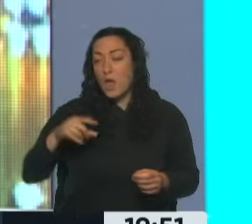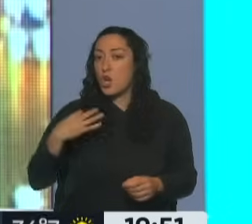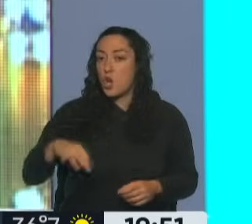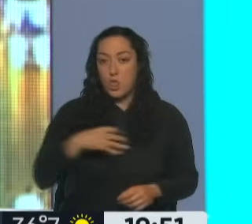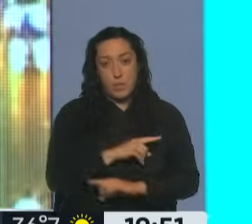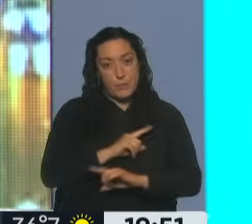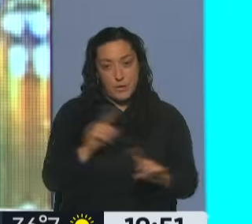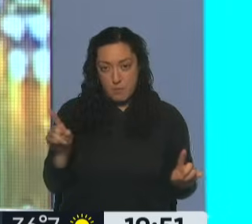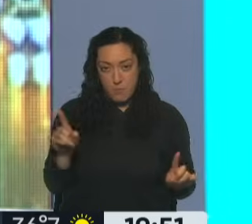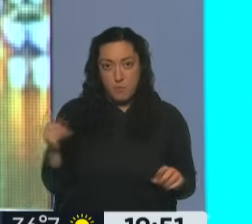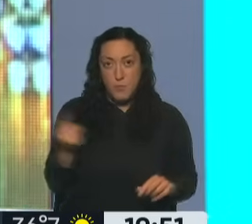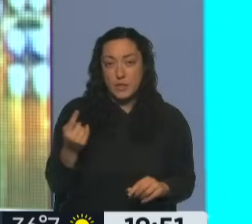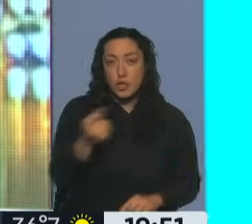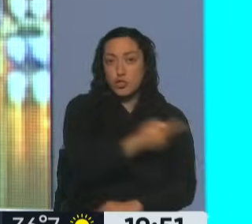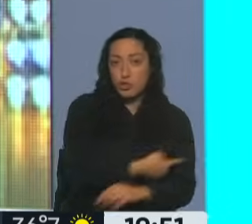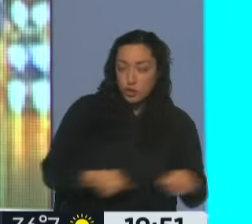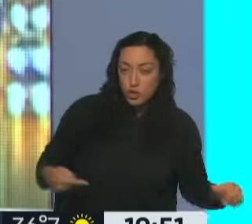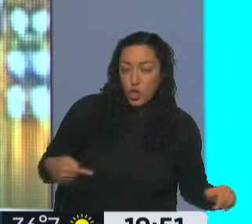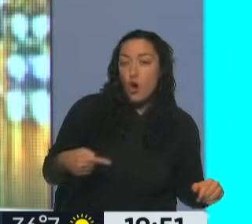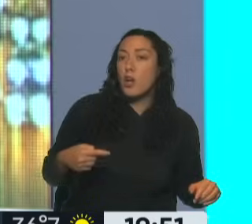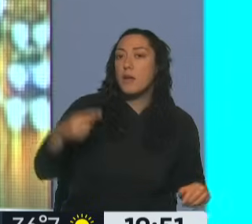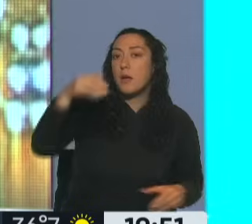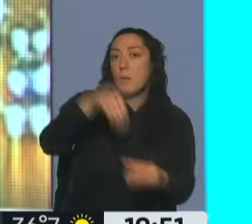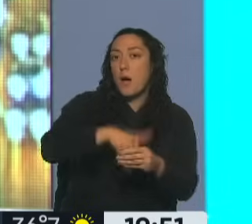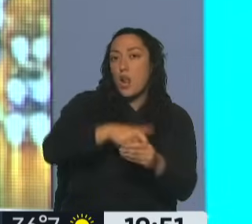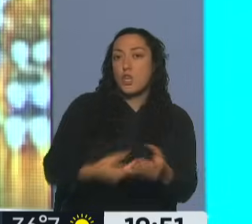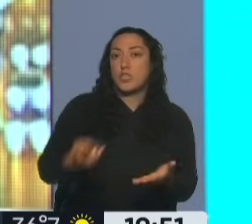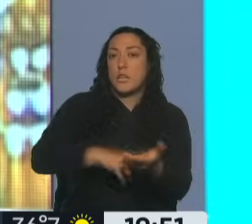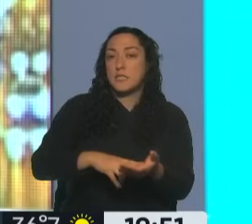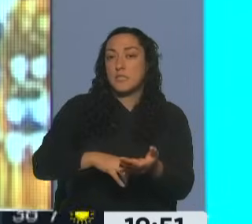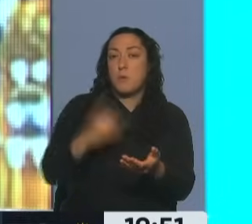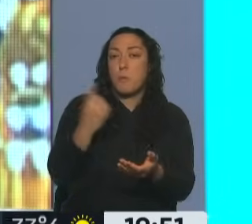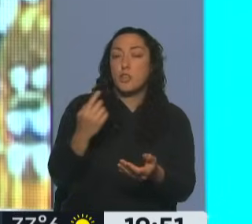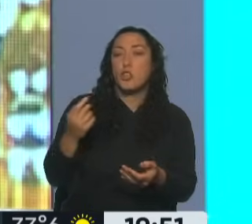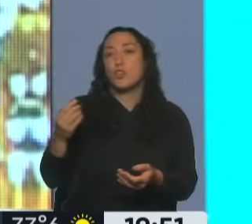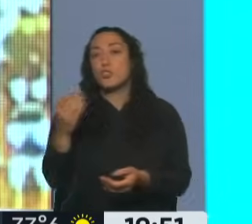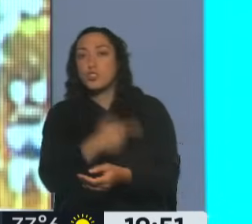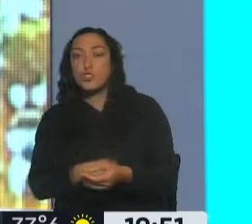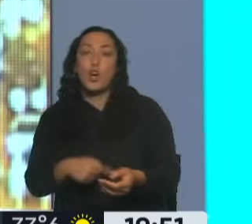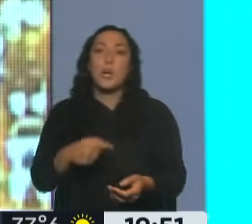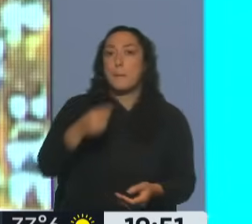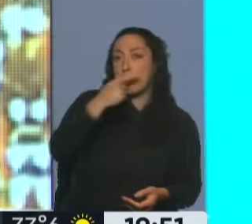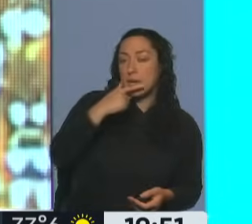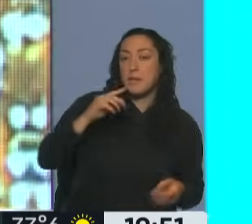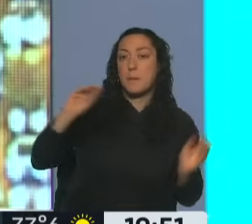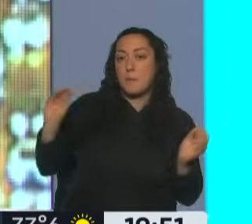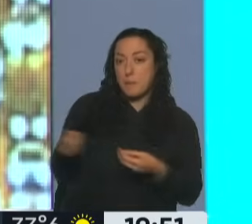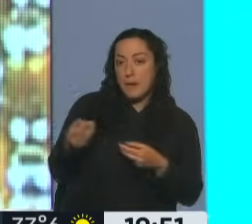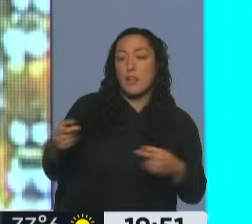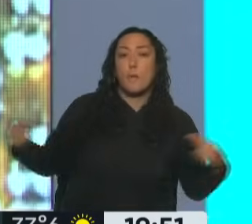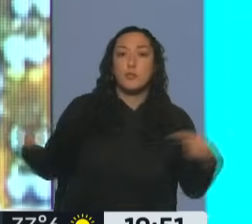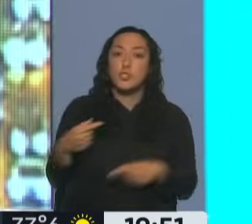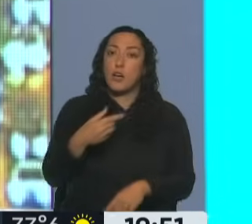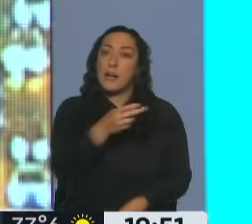que cuando Daniel Scioli pierde el balotaje con Mauricio Macri, no se convierte en el jefe de la